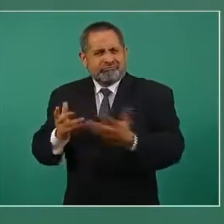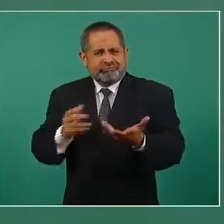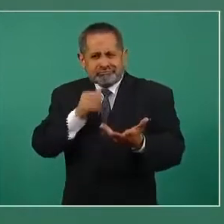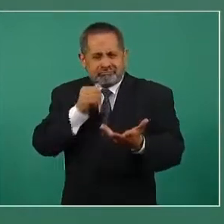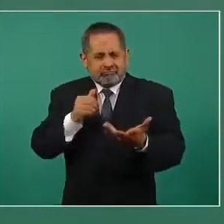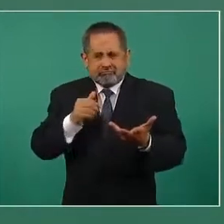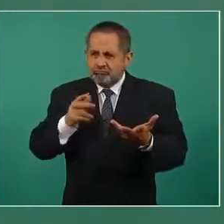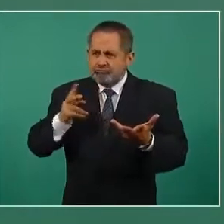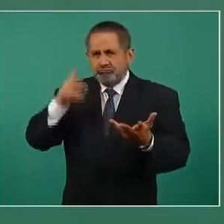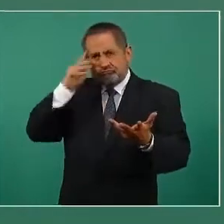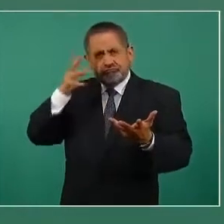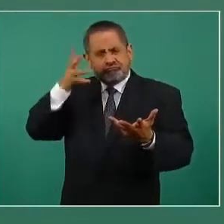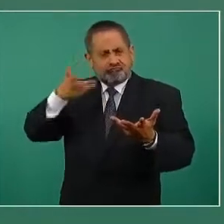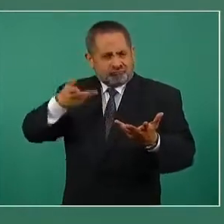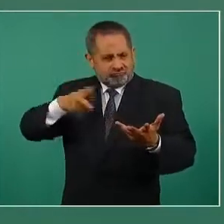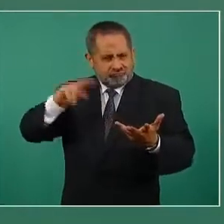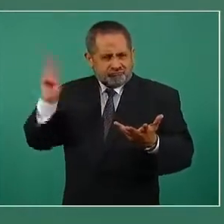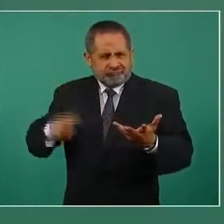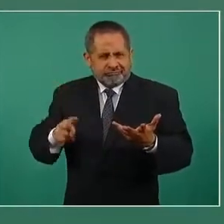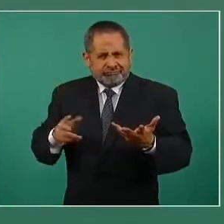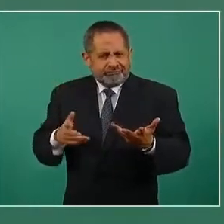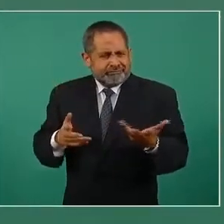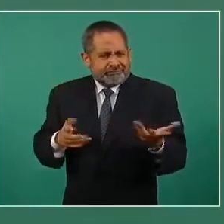la verdad.